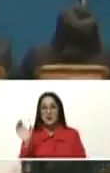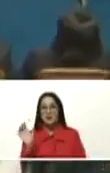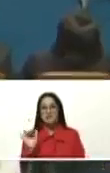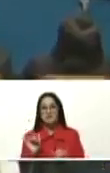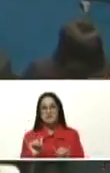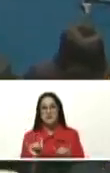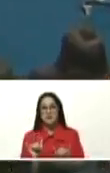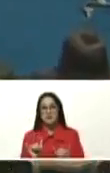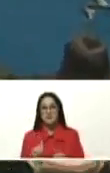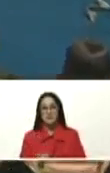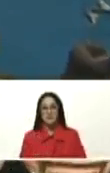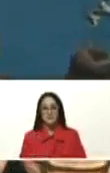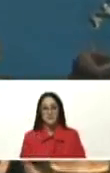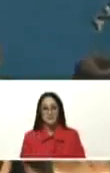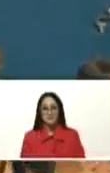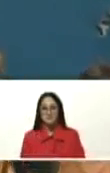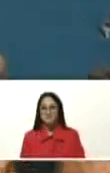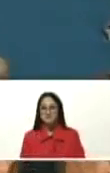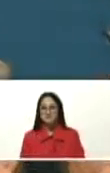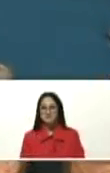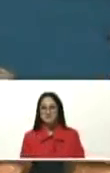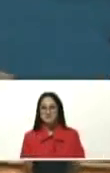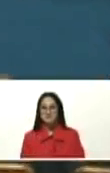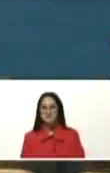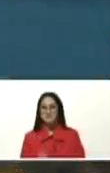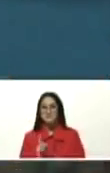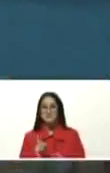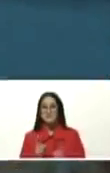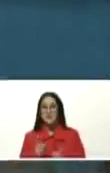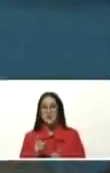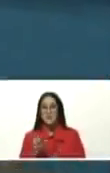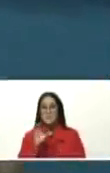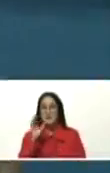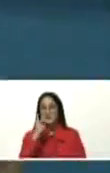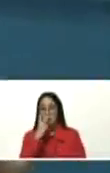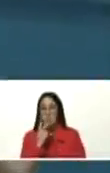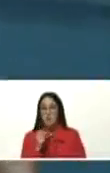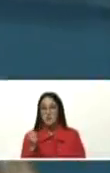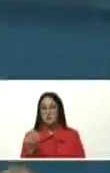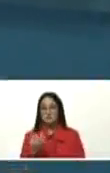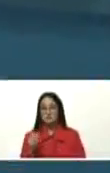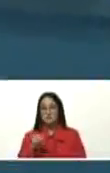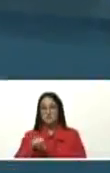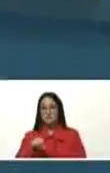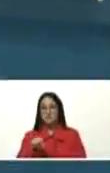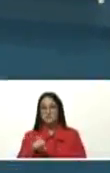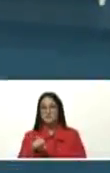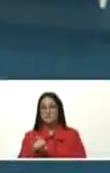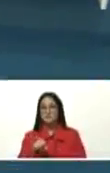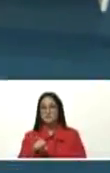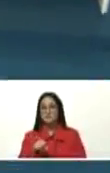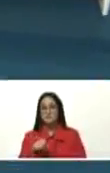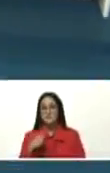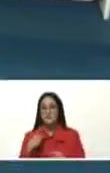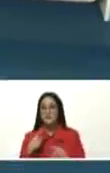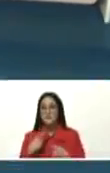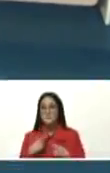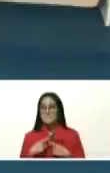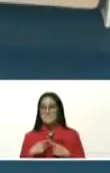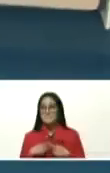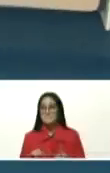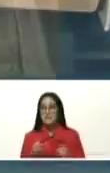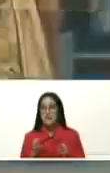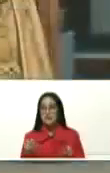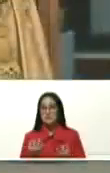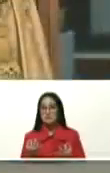mismos. Aunque hay estados, países pobres, sí, eso es verdad. Pero la dignidad